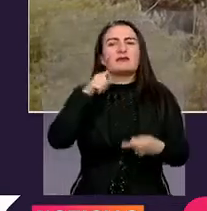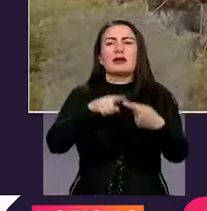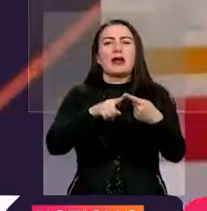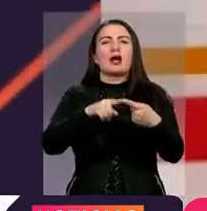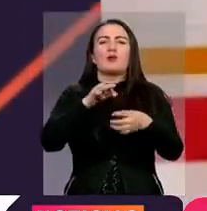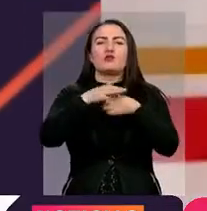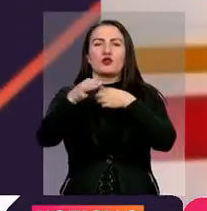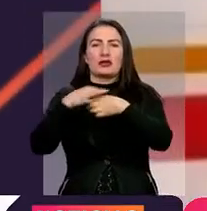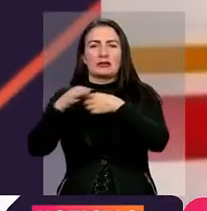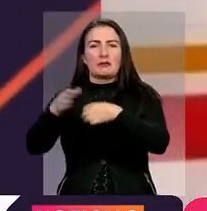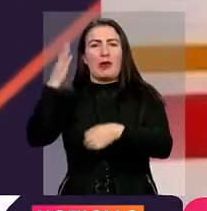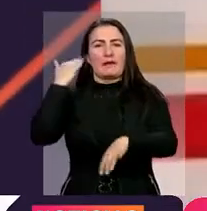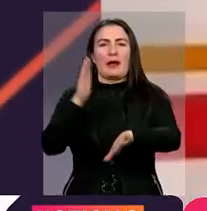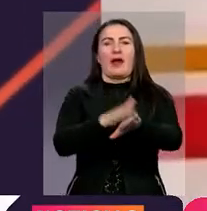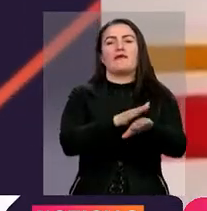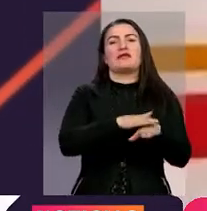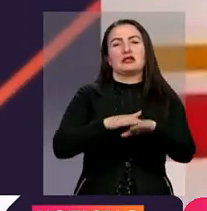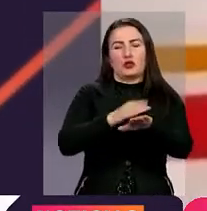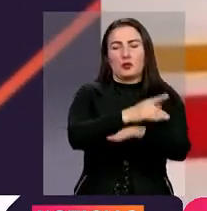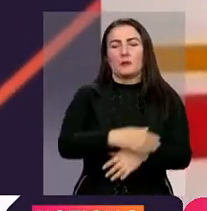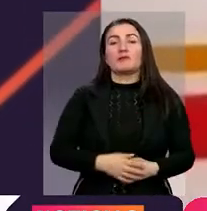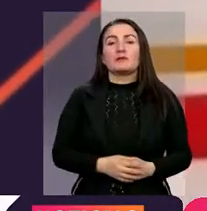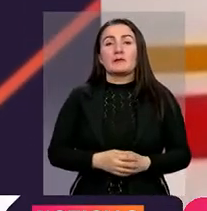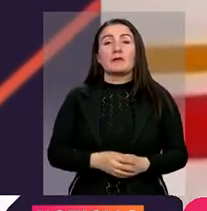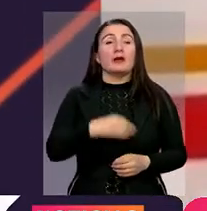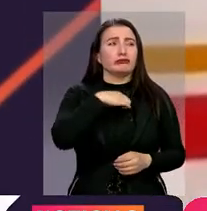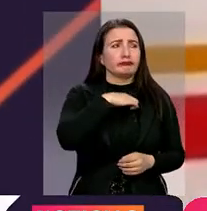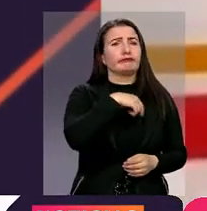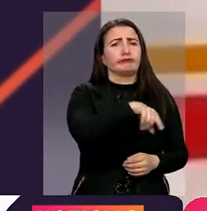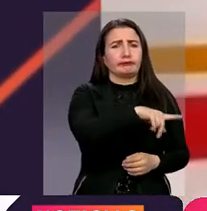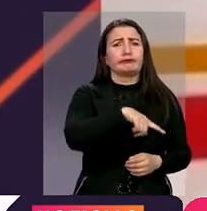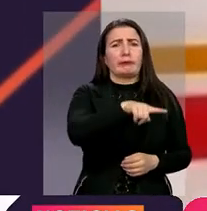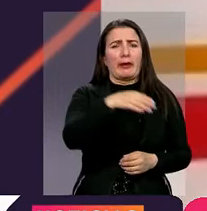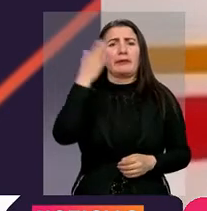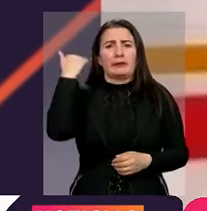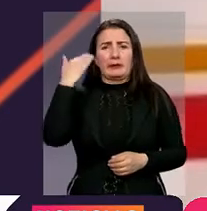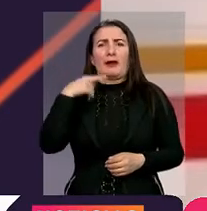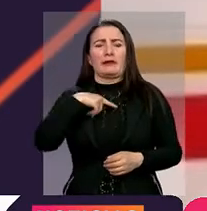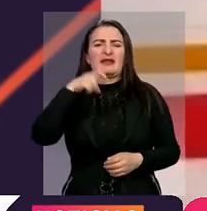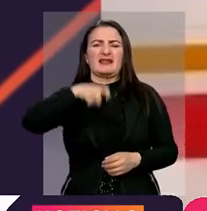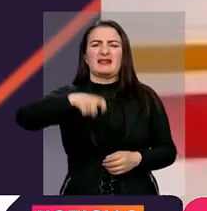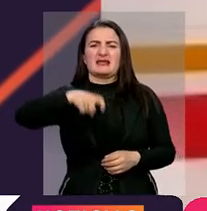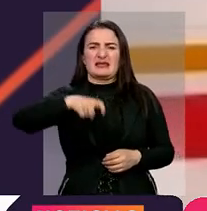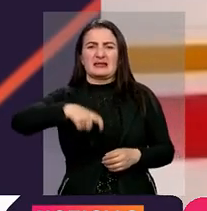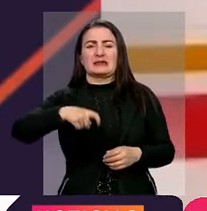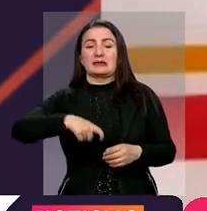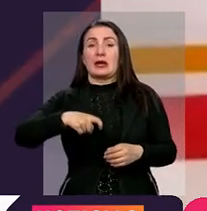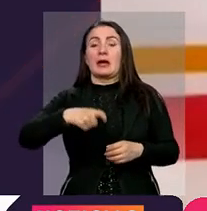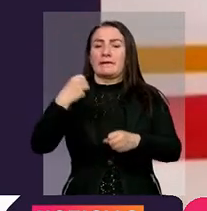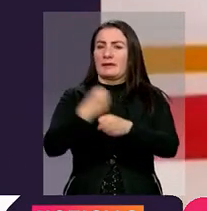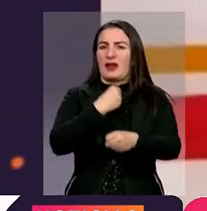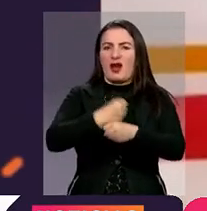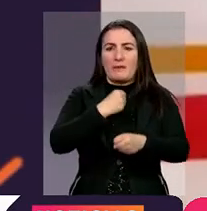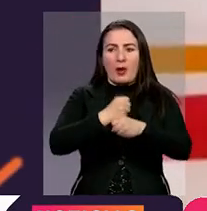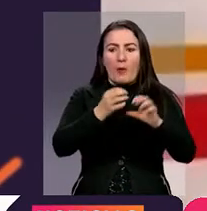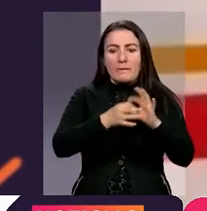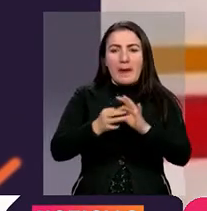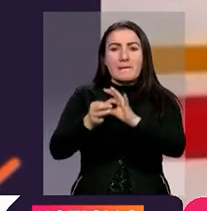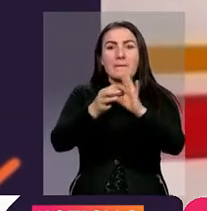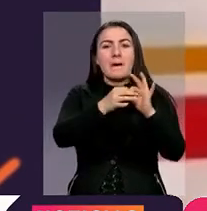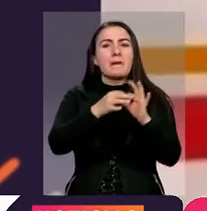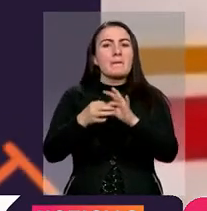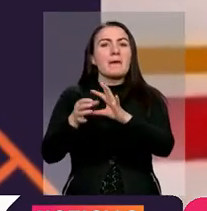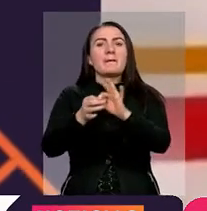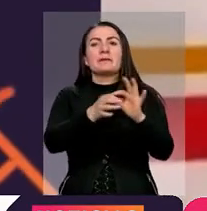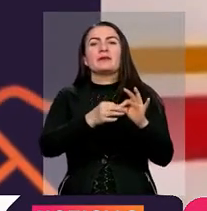municipios anteriormente mencionados y donde, pues, como les dije anteriormente, se hace necesario que se haga un trabajo articulado a través